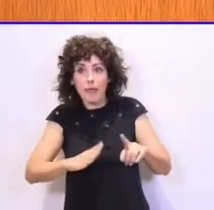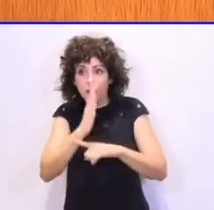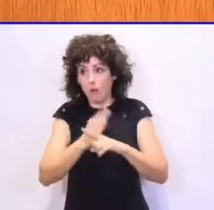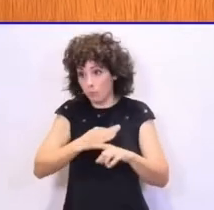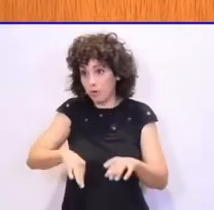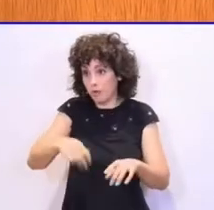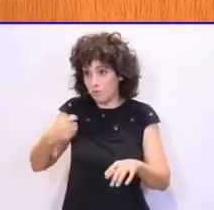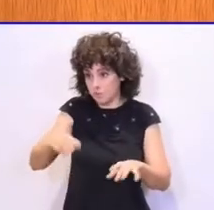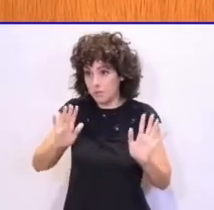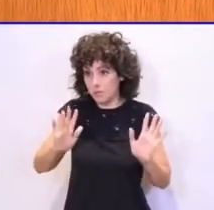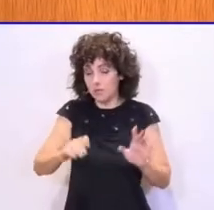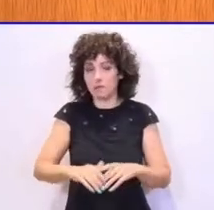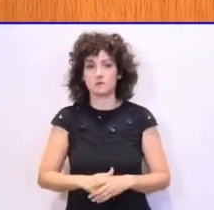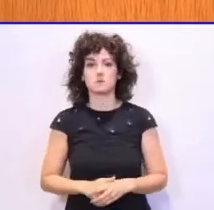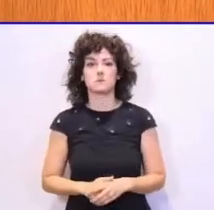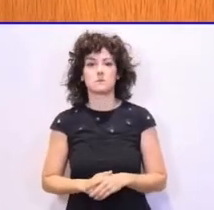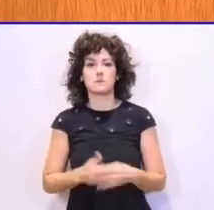presidenta